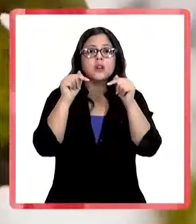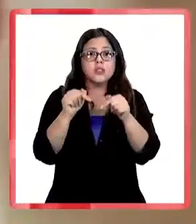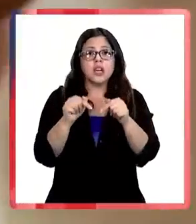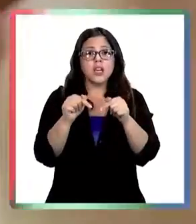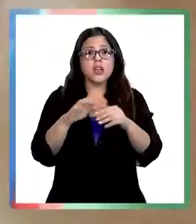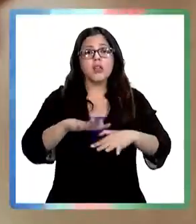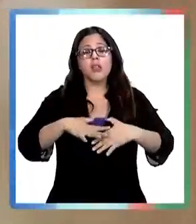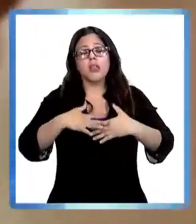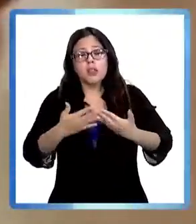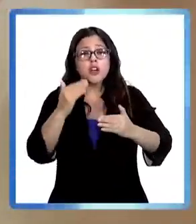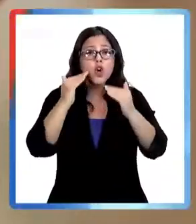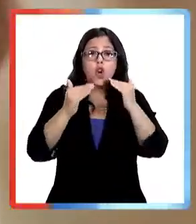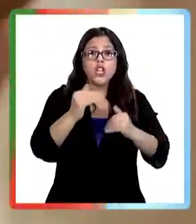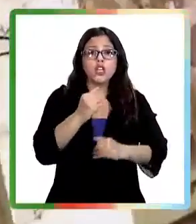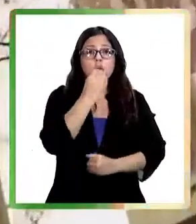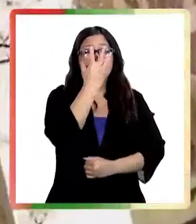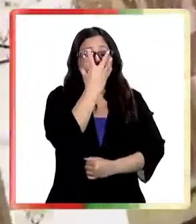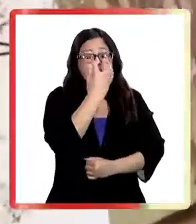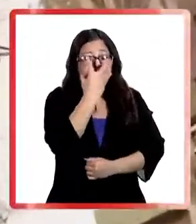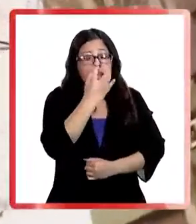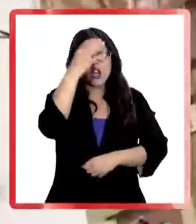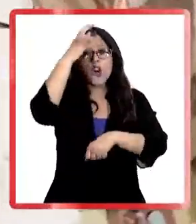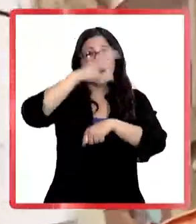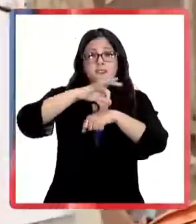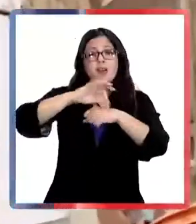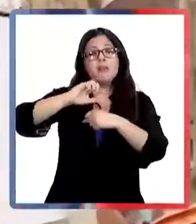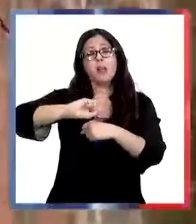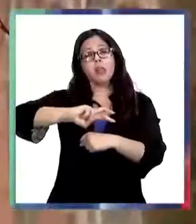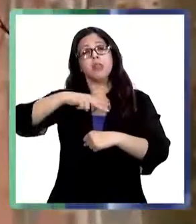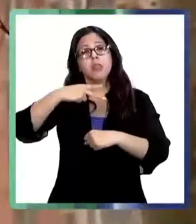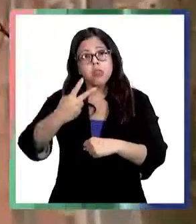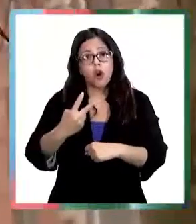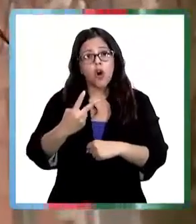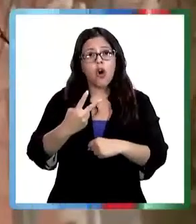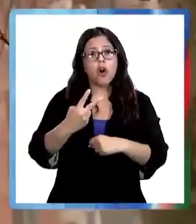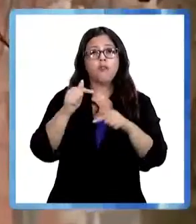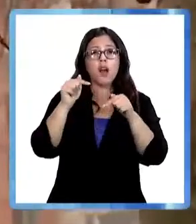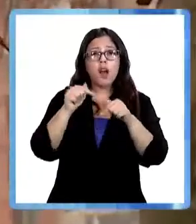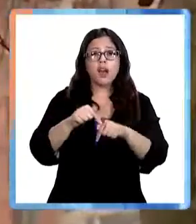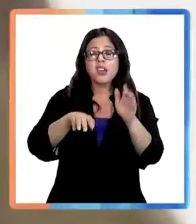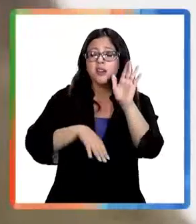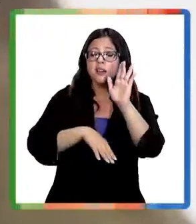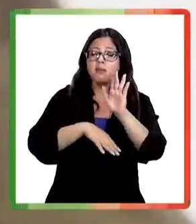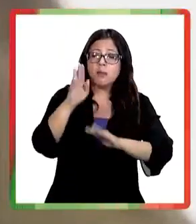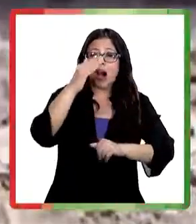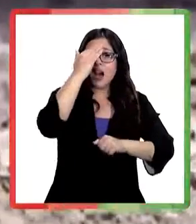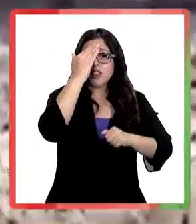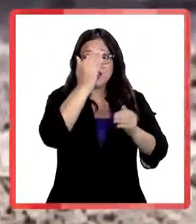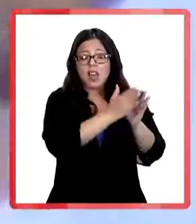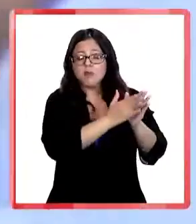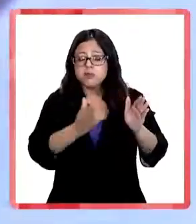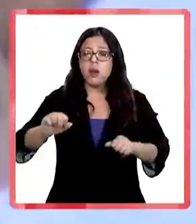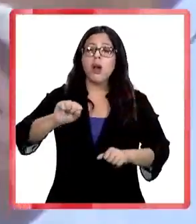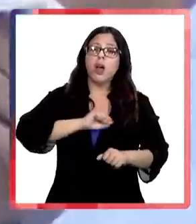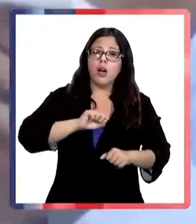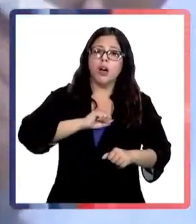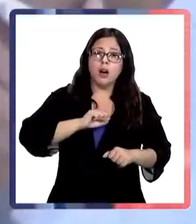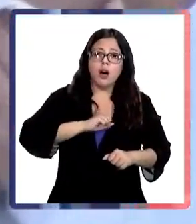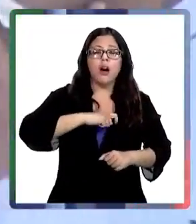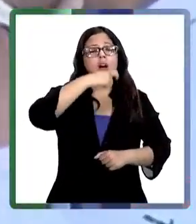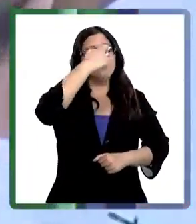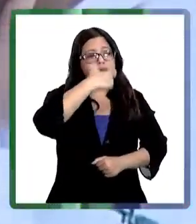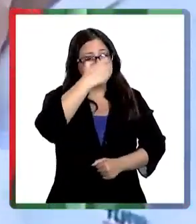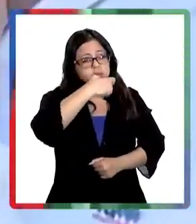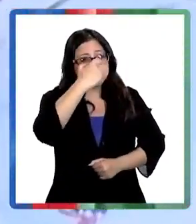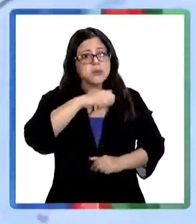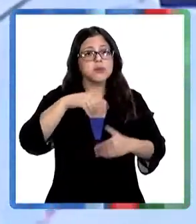de sintomatología. Los niños alérgicos se enferman el doble, los cuadros duran mucho más, tienen más tos, tienen más